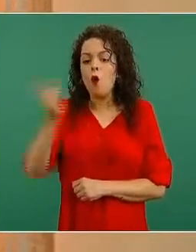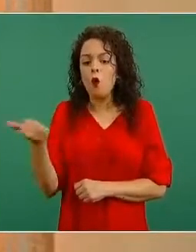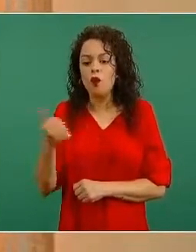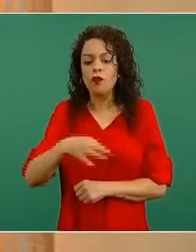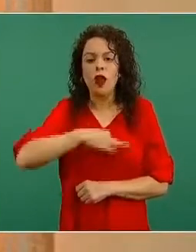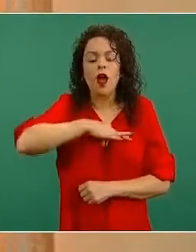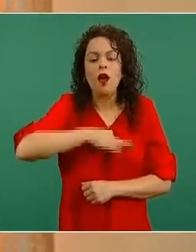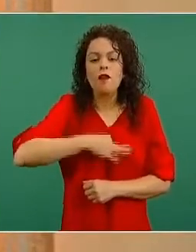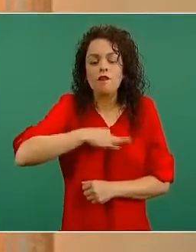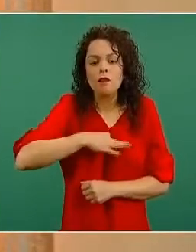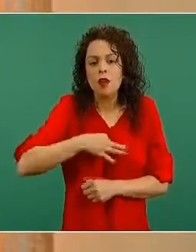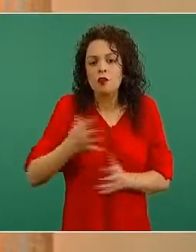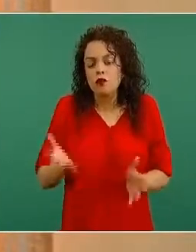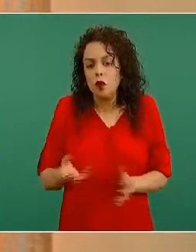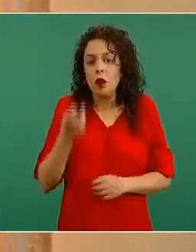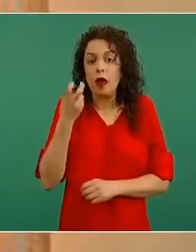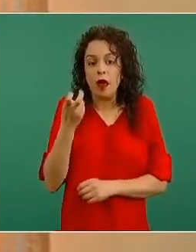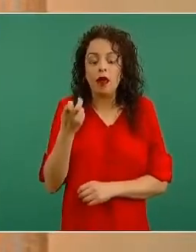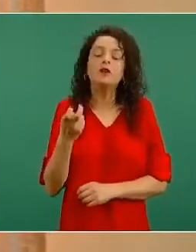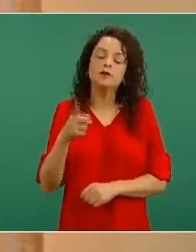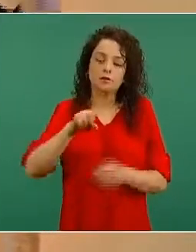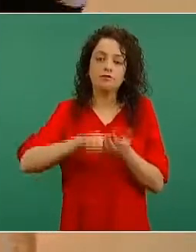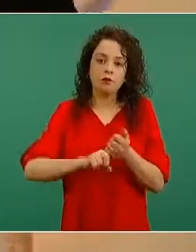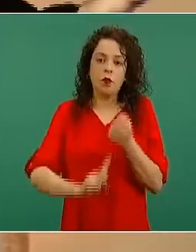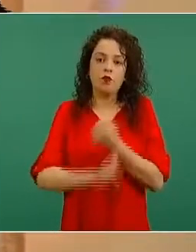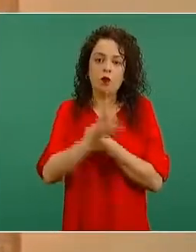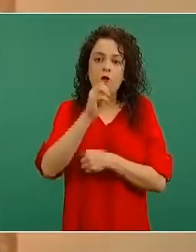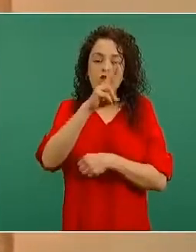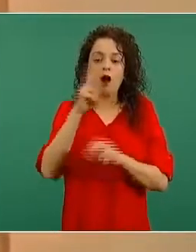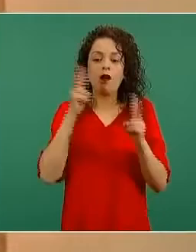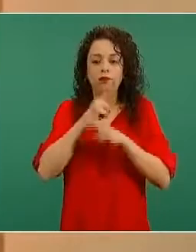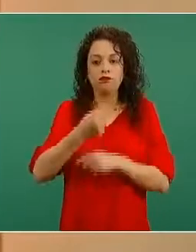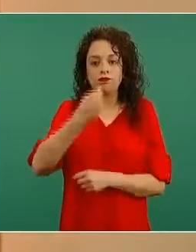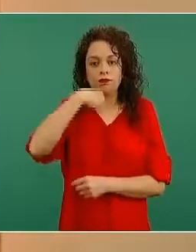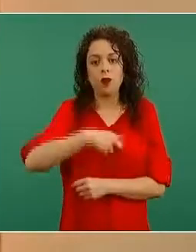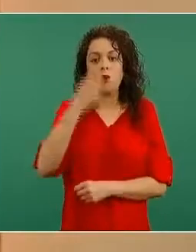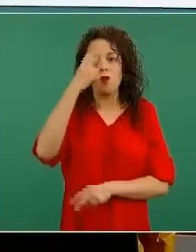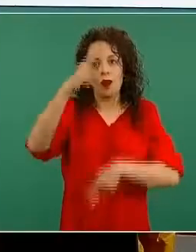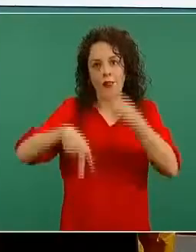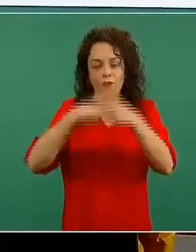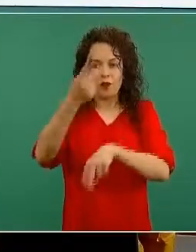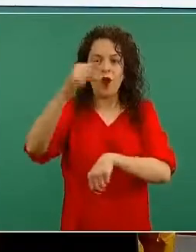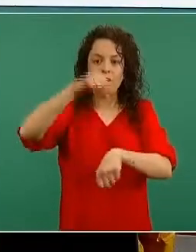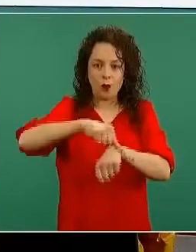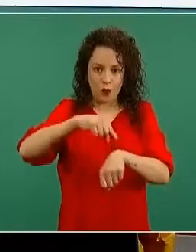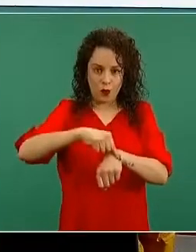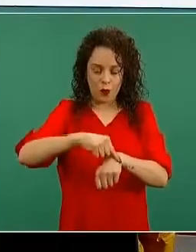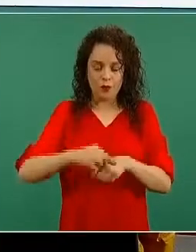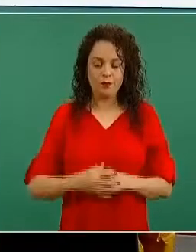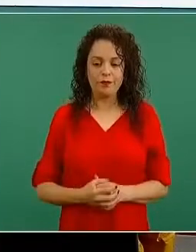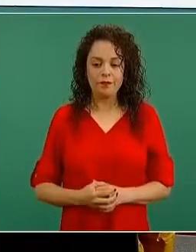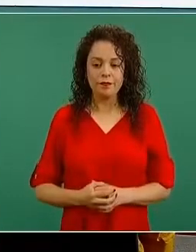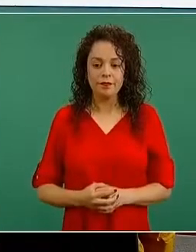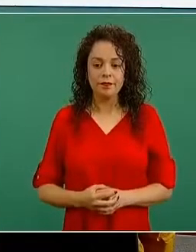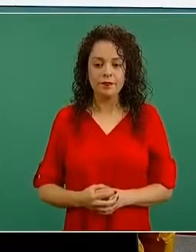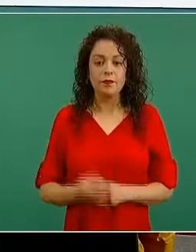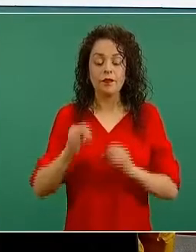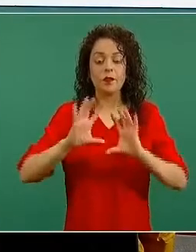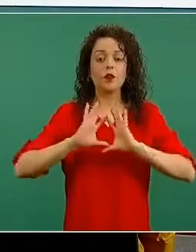les ha ocasionado su cuadro respiratorio por el cual acudieron a los servicios de salud, y tenemos un total